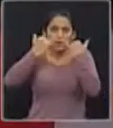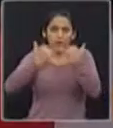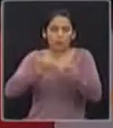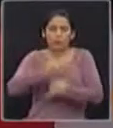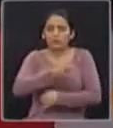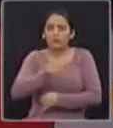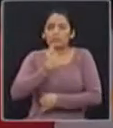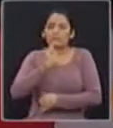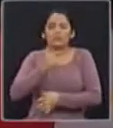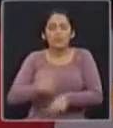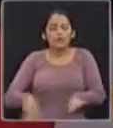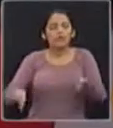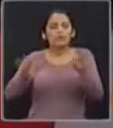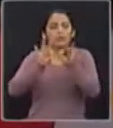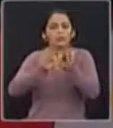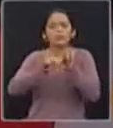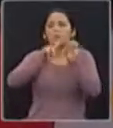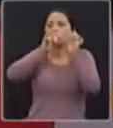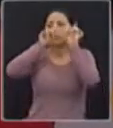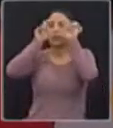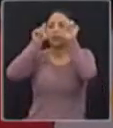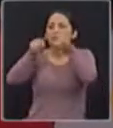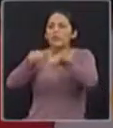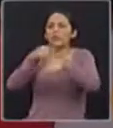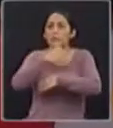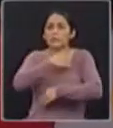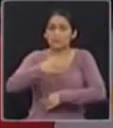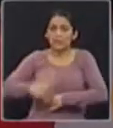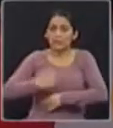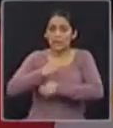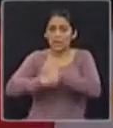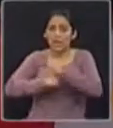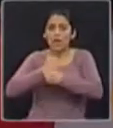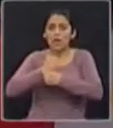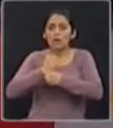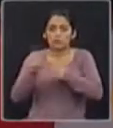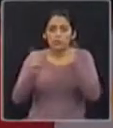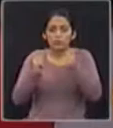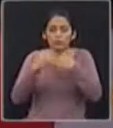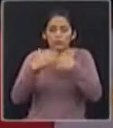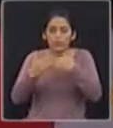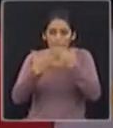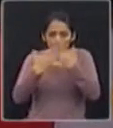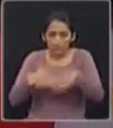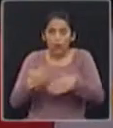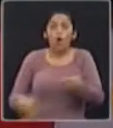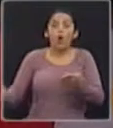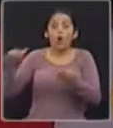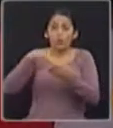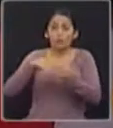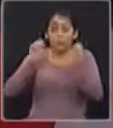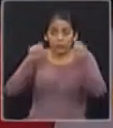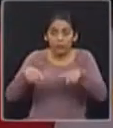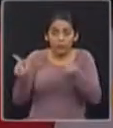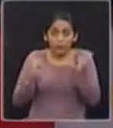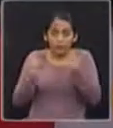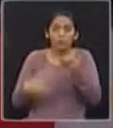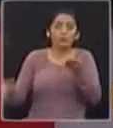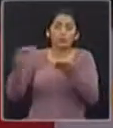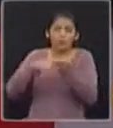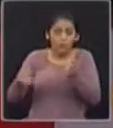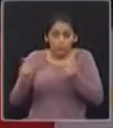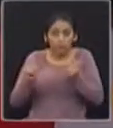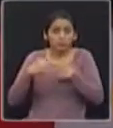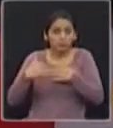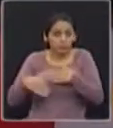concretas como el tema de la reelección indefinida y la conformación de una asamblea constituyente para eliminar instituciones